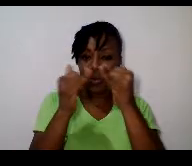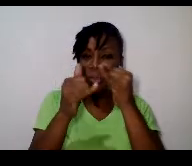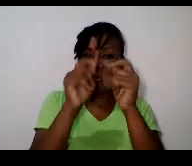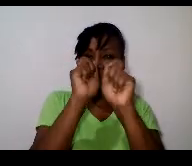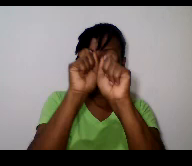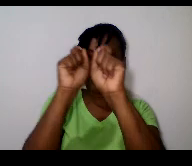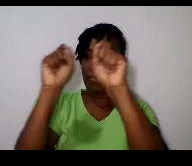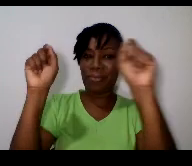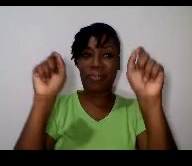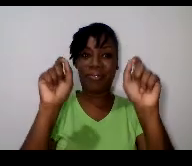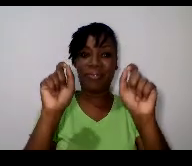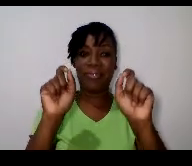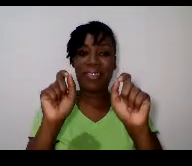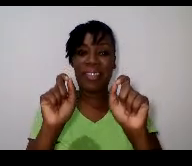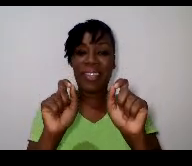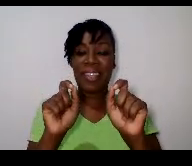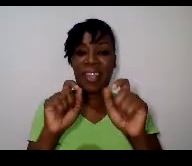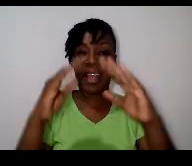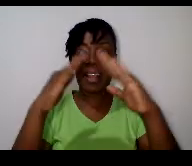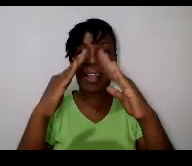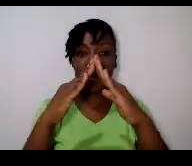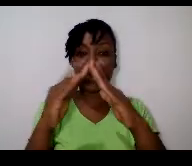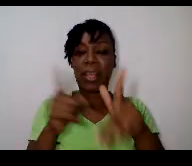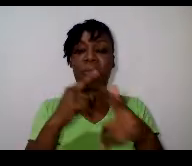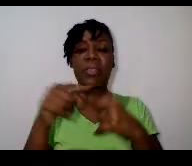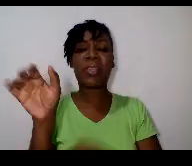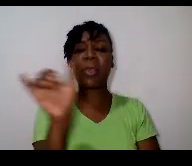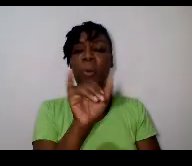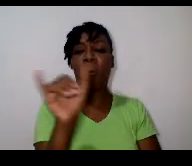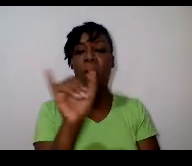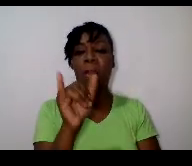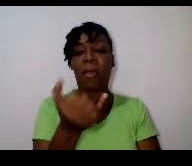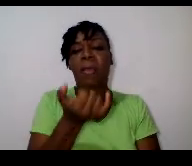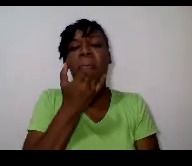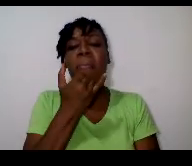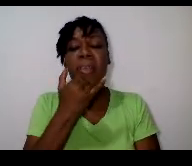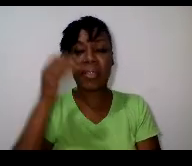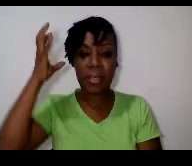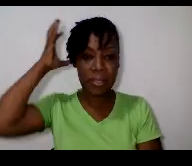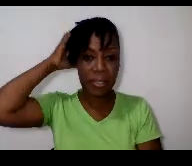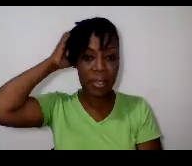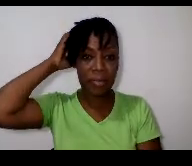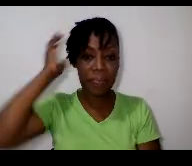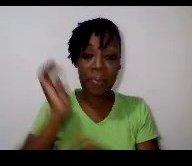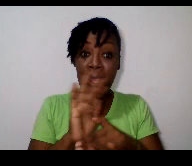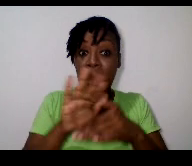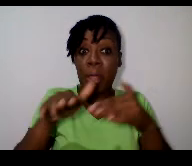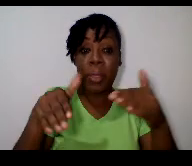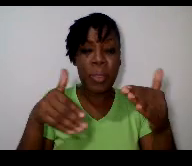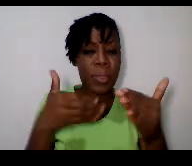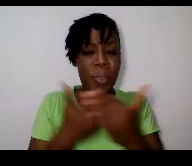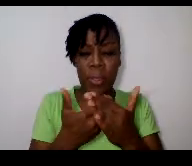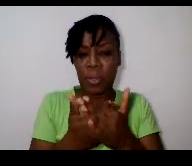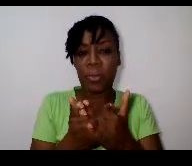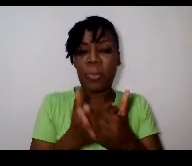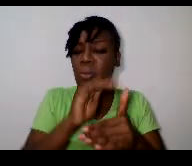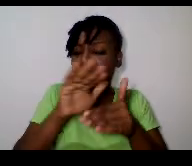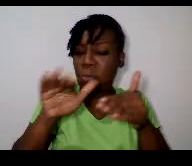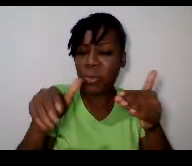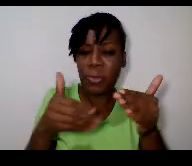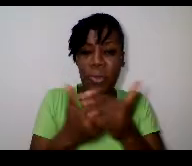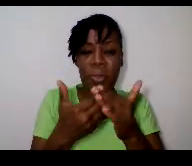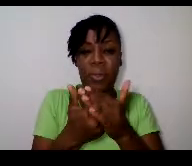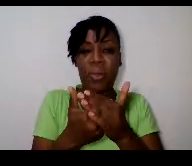mismo lo que pasa en este cerebro. El problema aquí es que todo lo que se estimule, o sea, todo lo